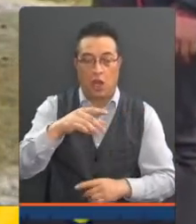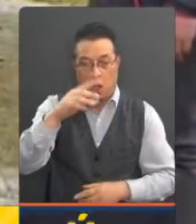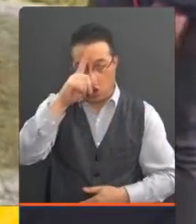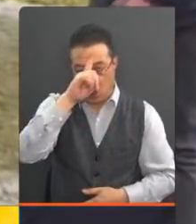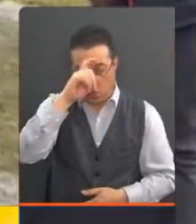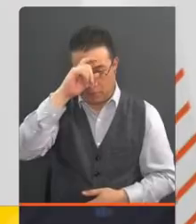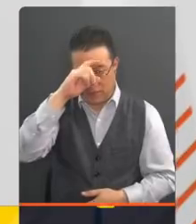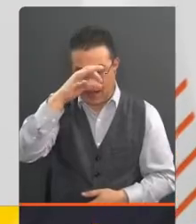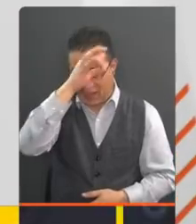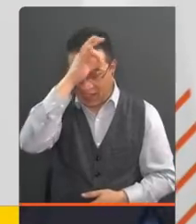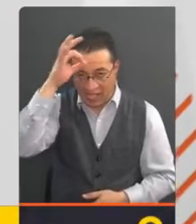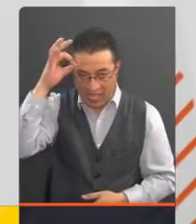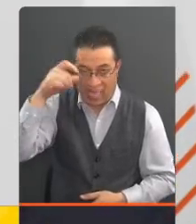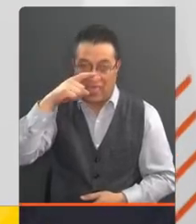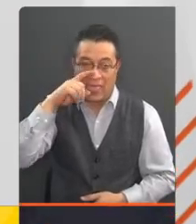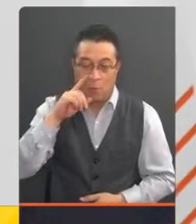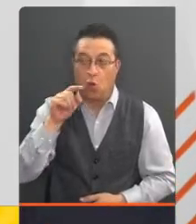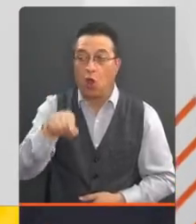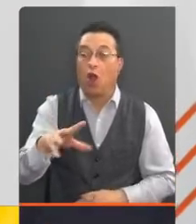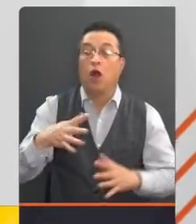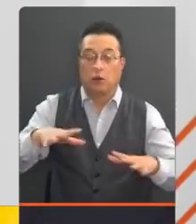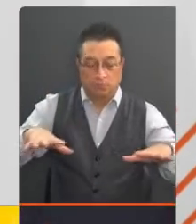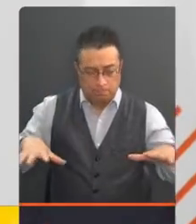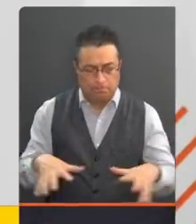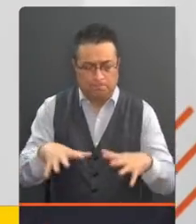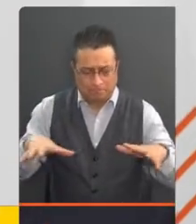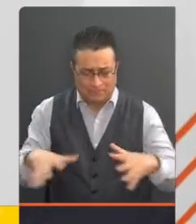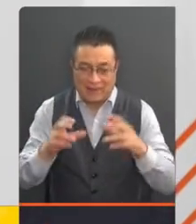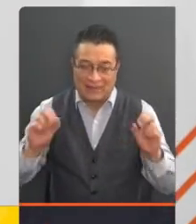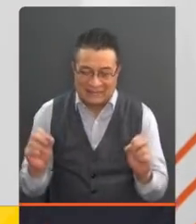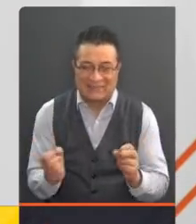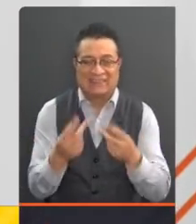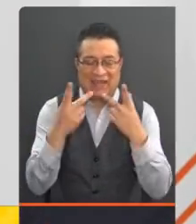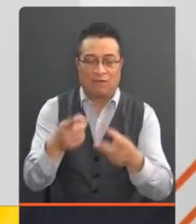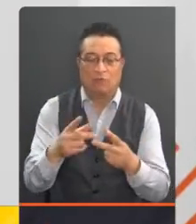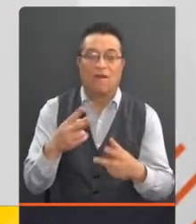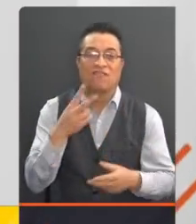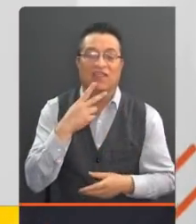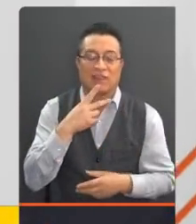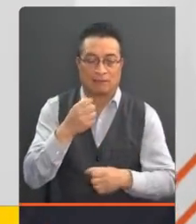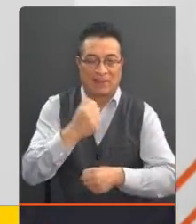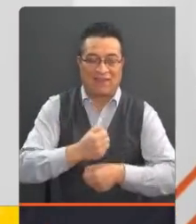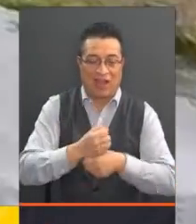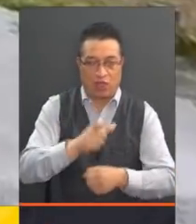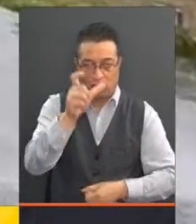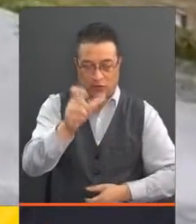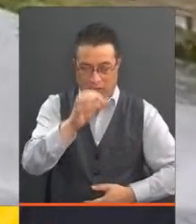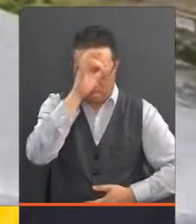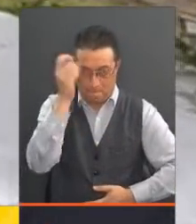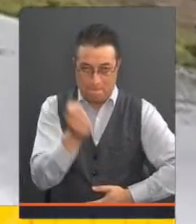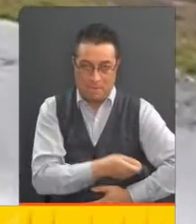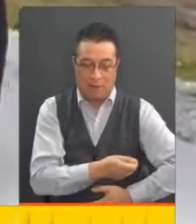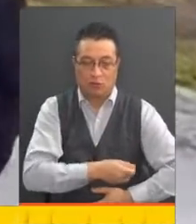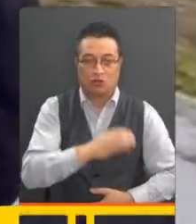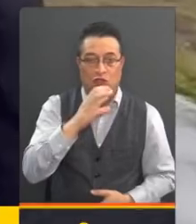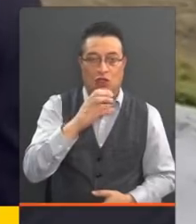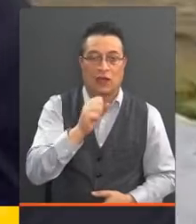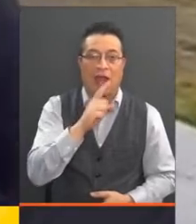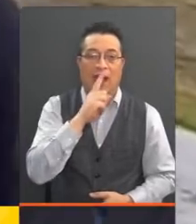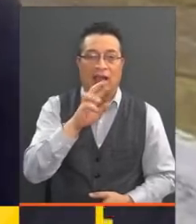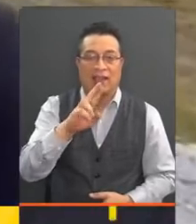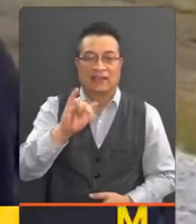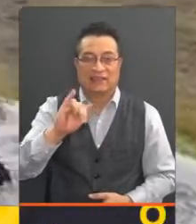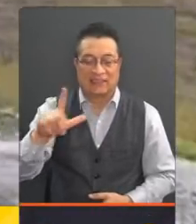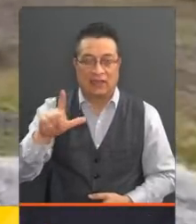Un operativo más que necesario para intentar salvar la vida del trabajador mapuche, segundo Armando Catril de Culqueo, de